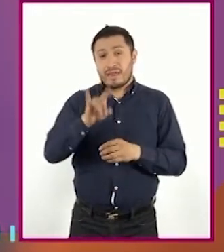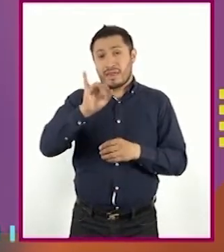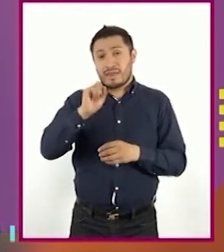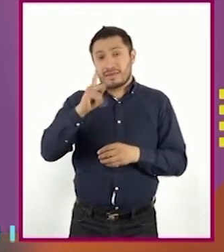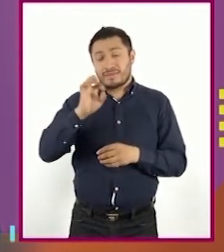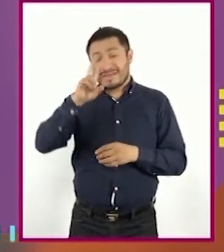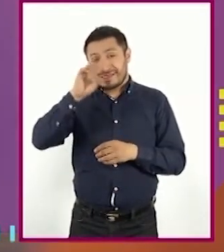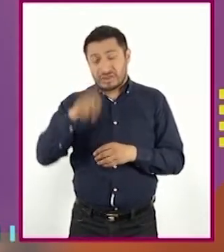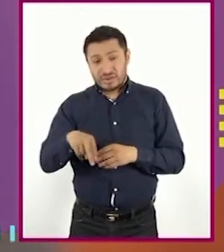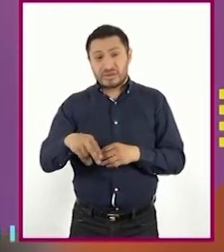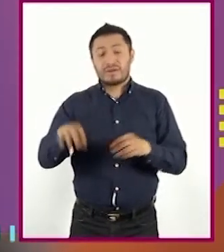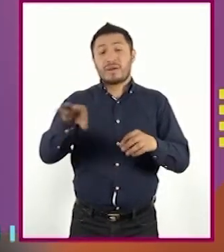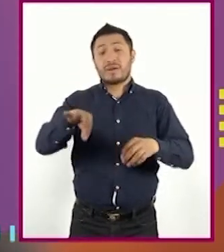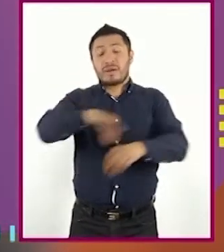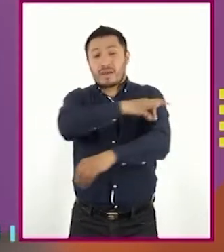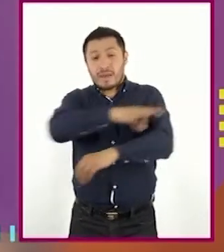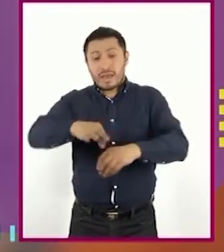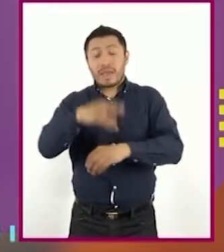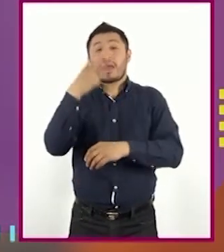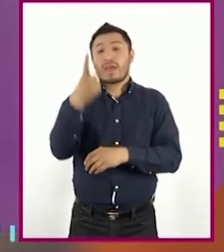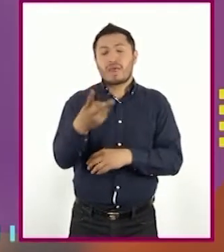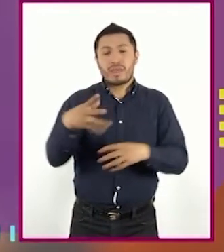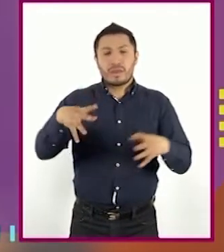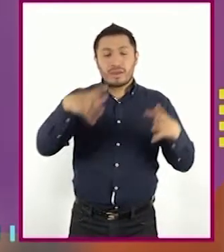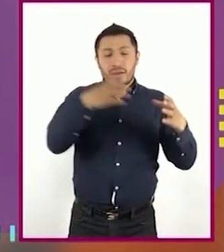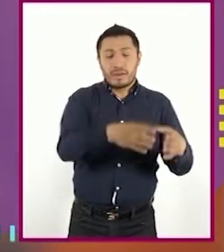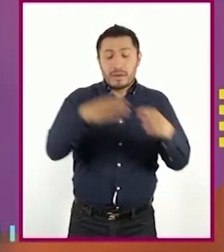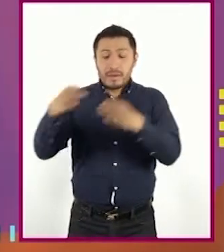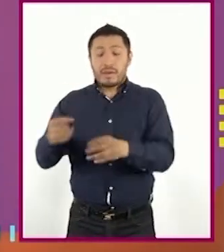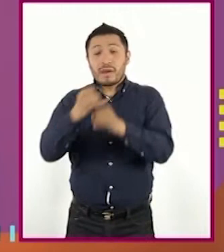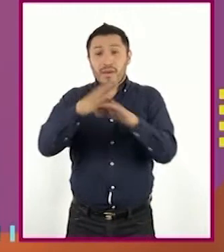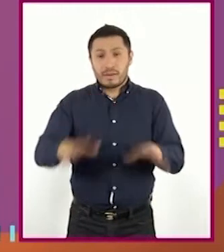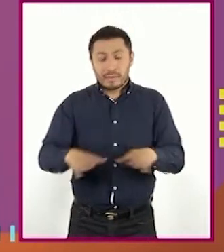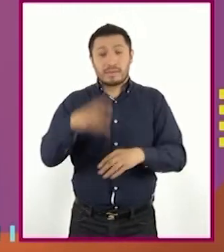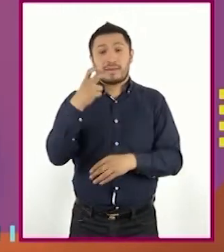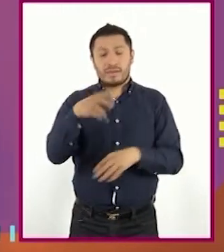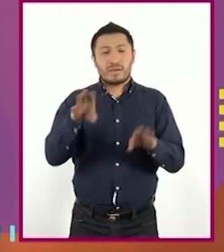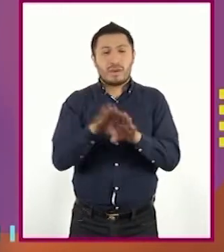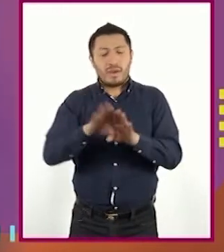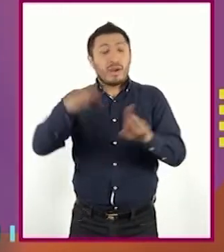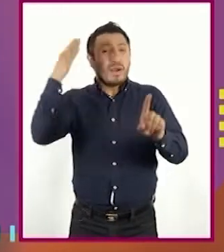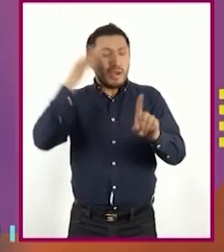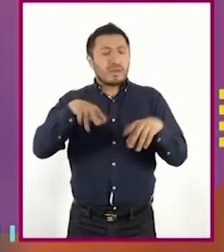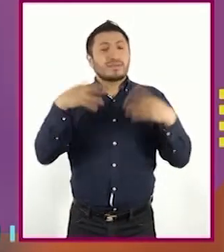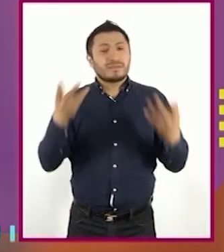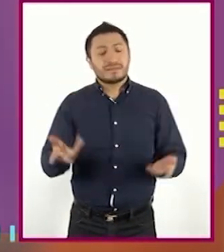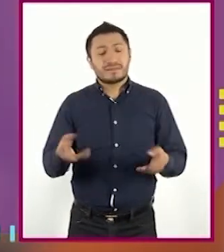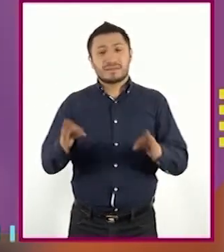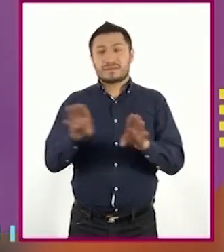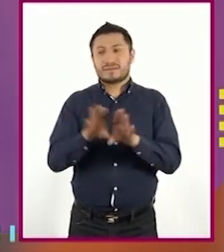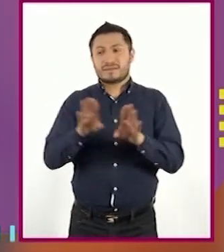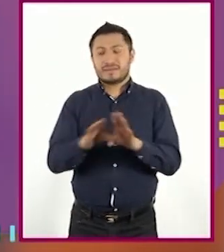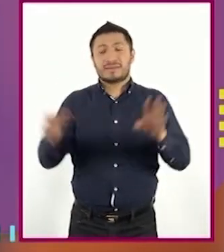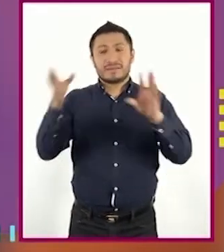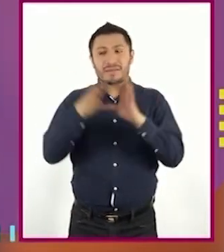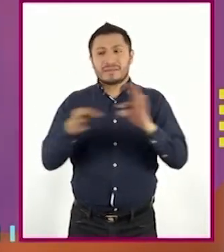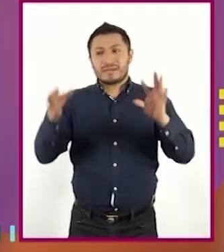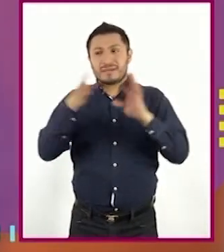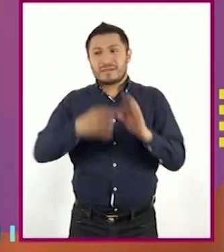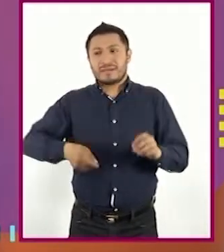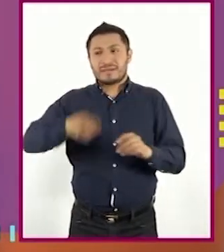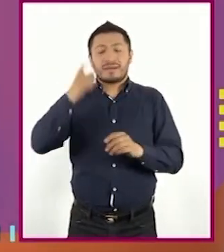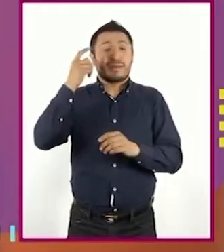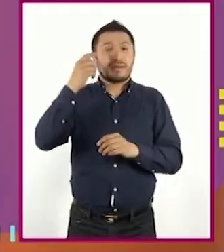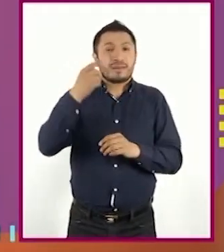rango y desviación media de dos conjuntos de datos. Esto tiene como propósito dar sentido y significado